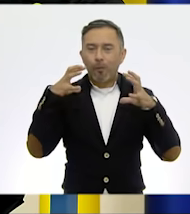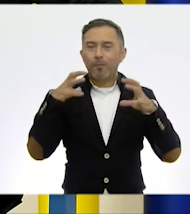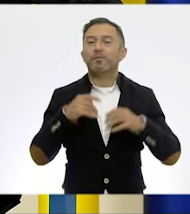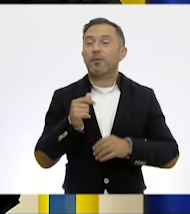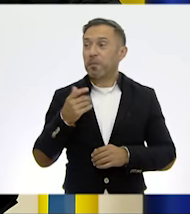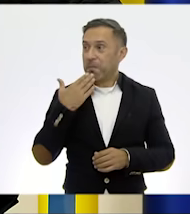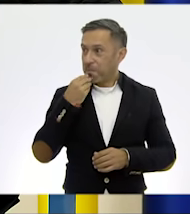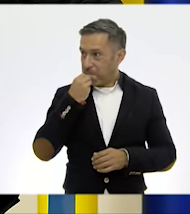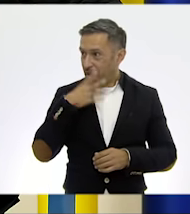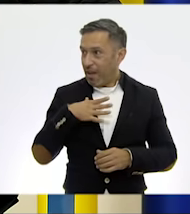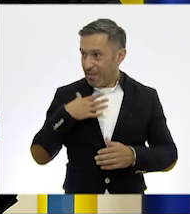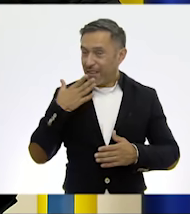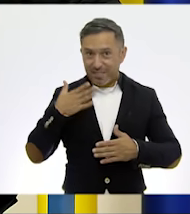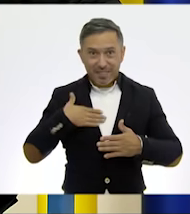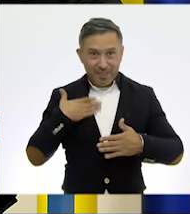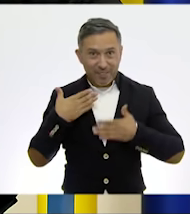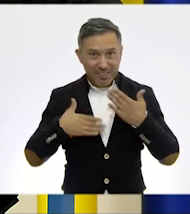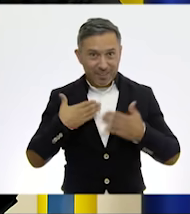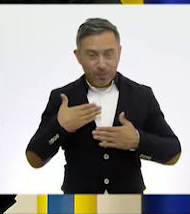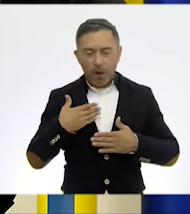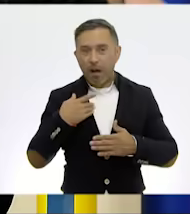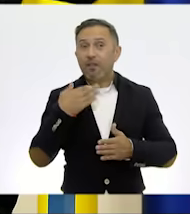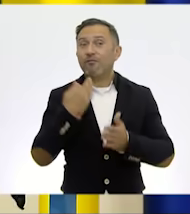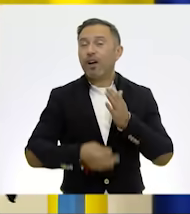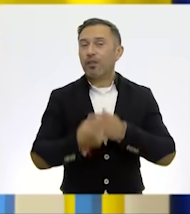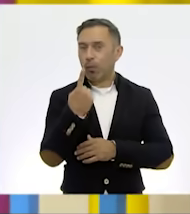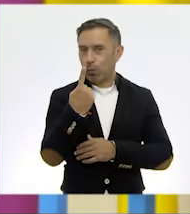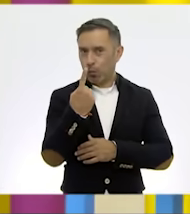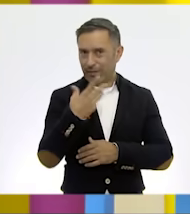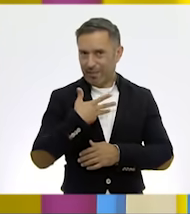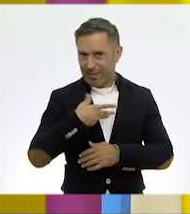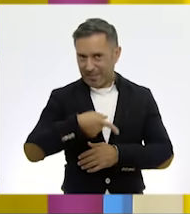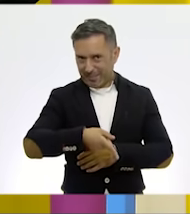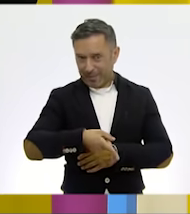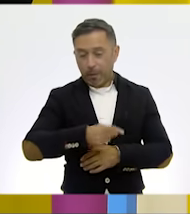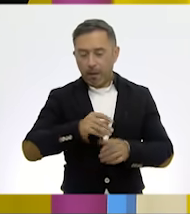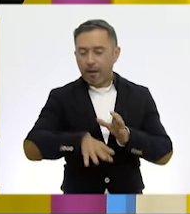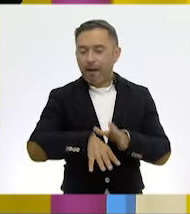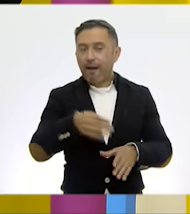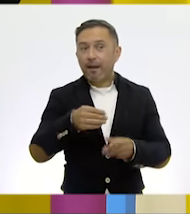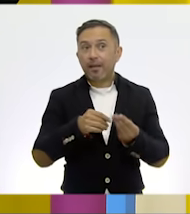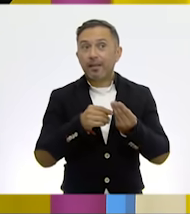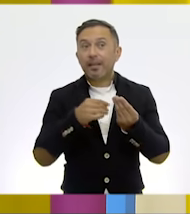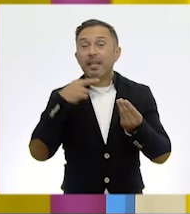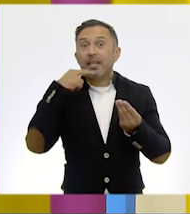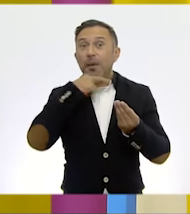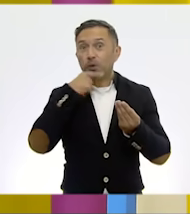creo que nada más queda uno en la caja. Exacto, no vayas a ver. Y lo voy a mostrar rápido a los niños.